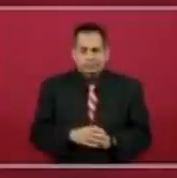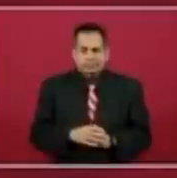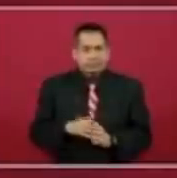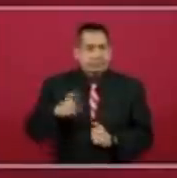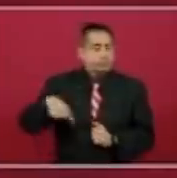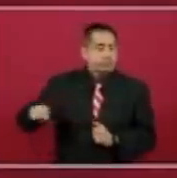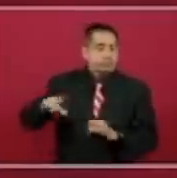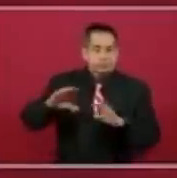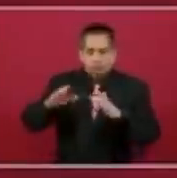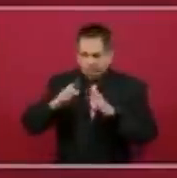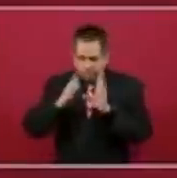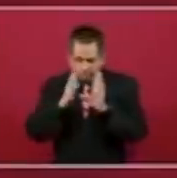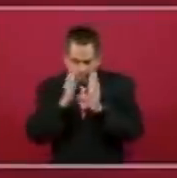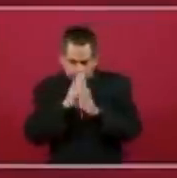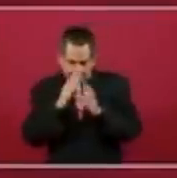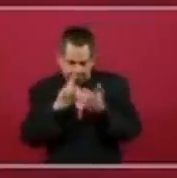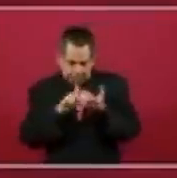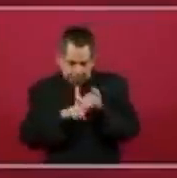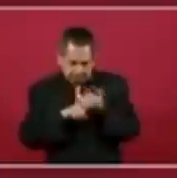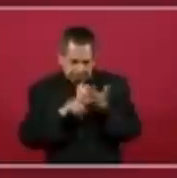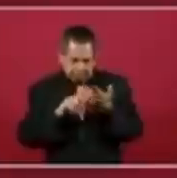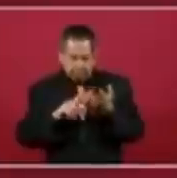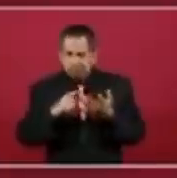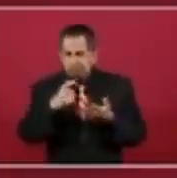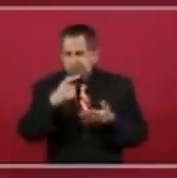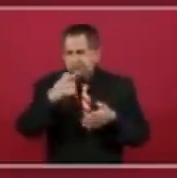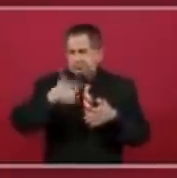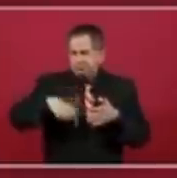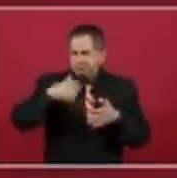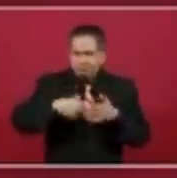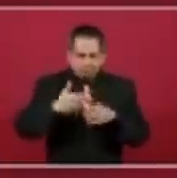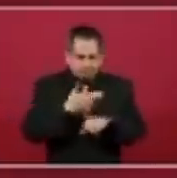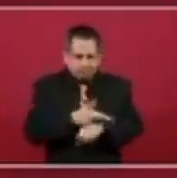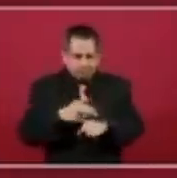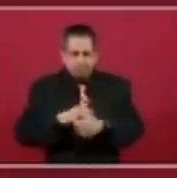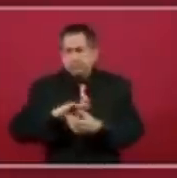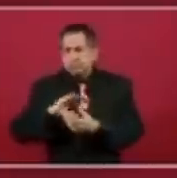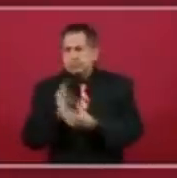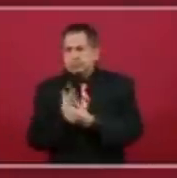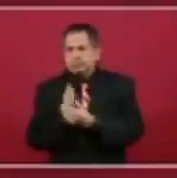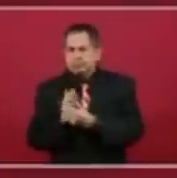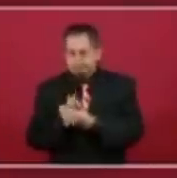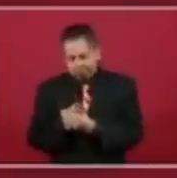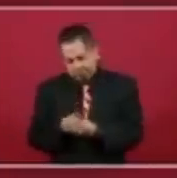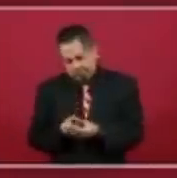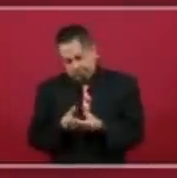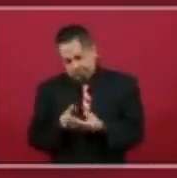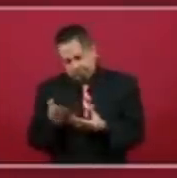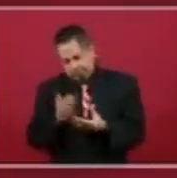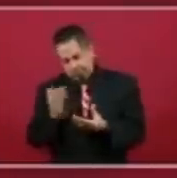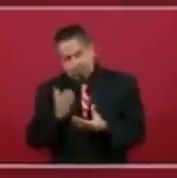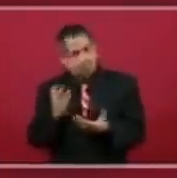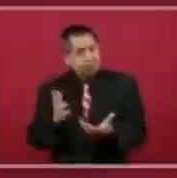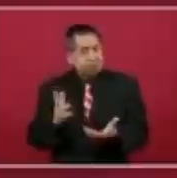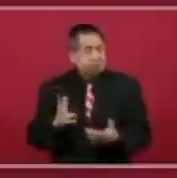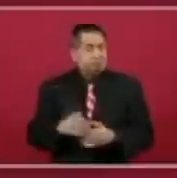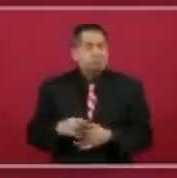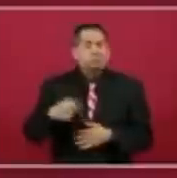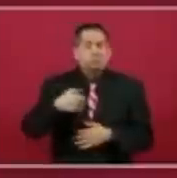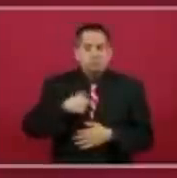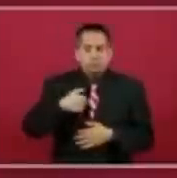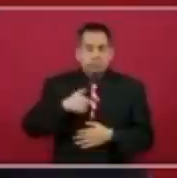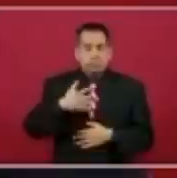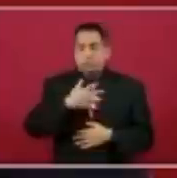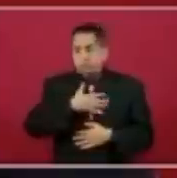Inteligencia Financiera tenía el expediente, y yo tengo, ya se los he dicho, como